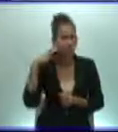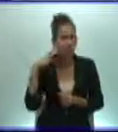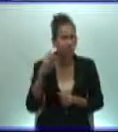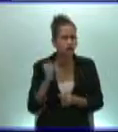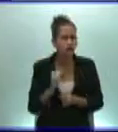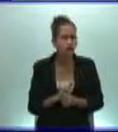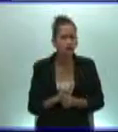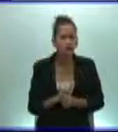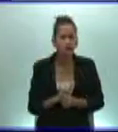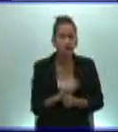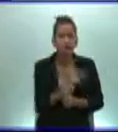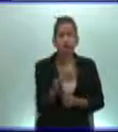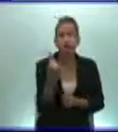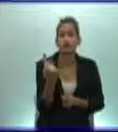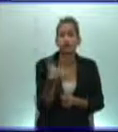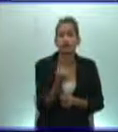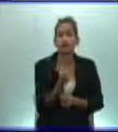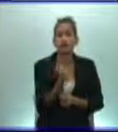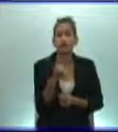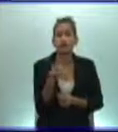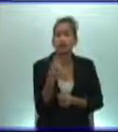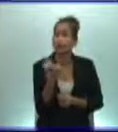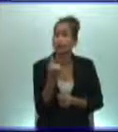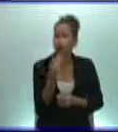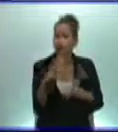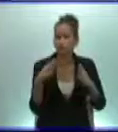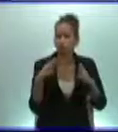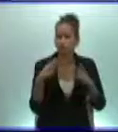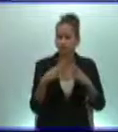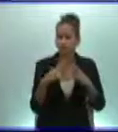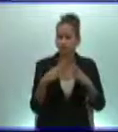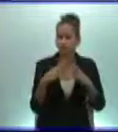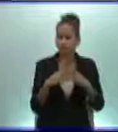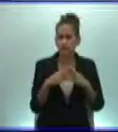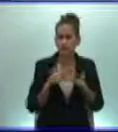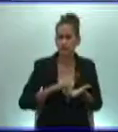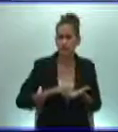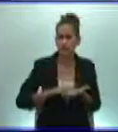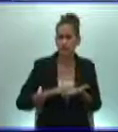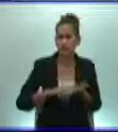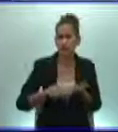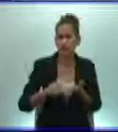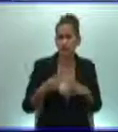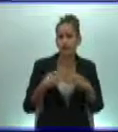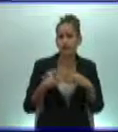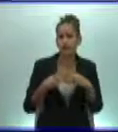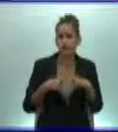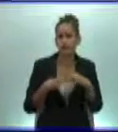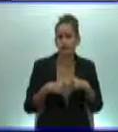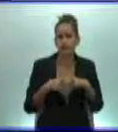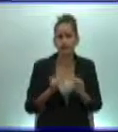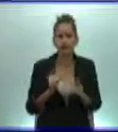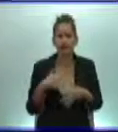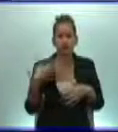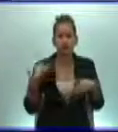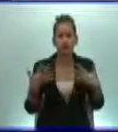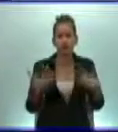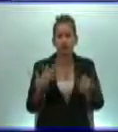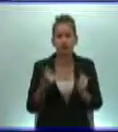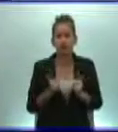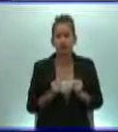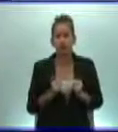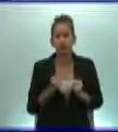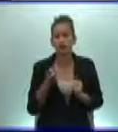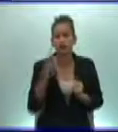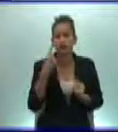de solo en casa durante toda la semana resolver los ejercicios que